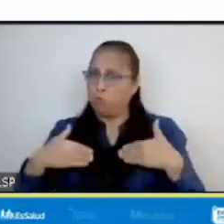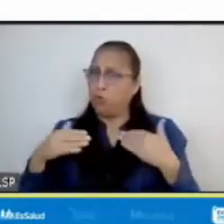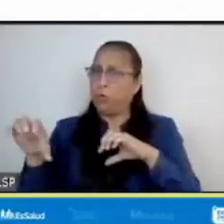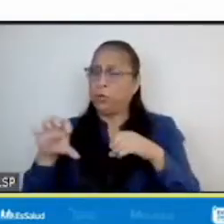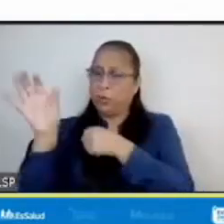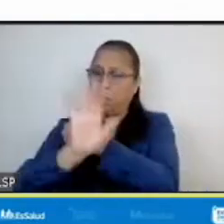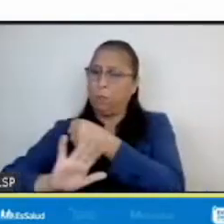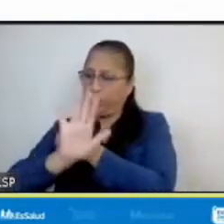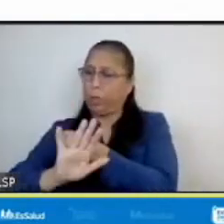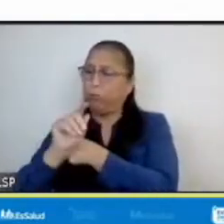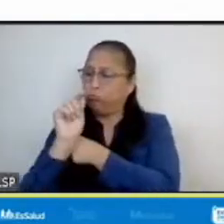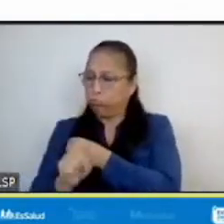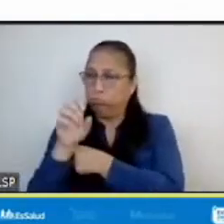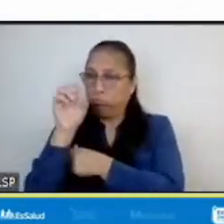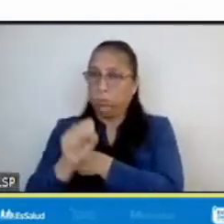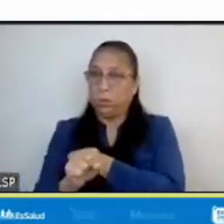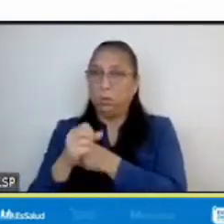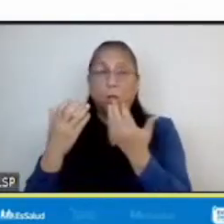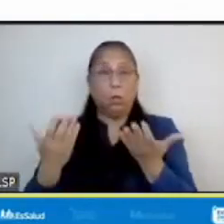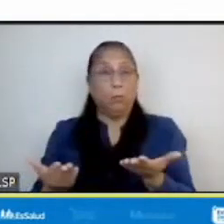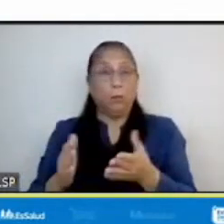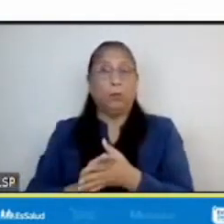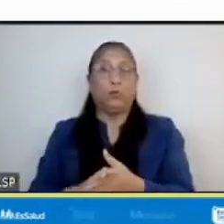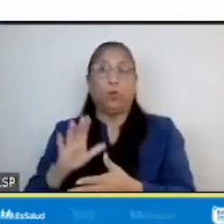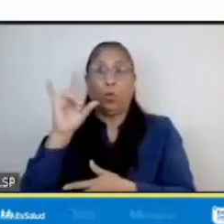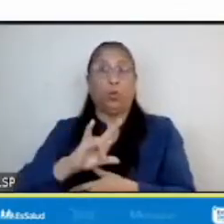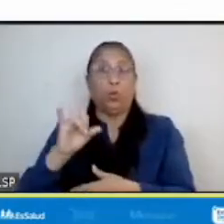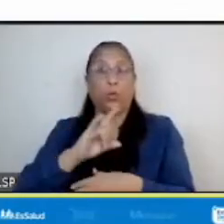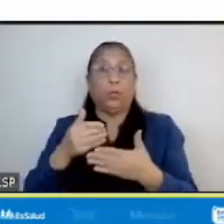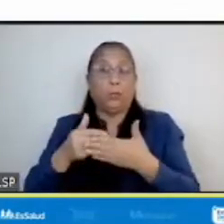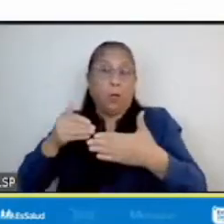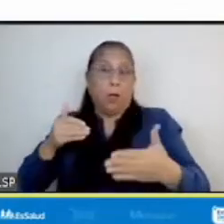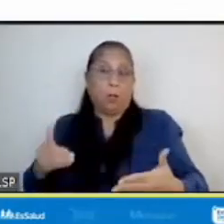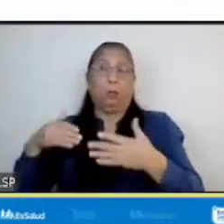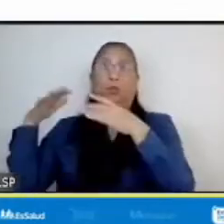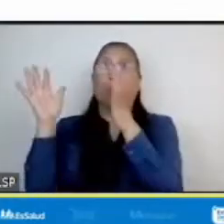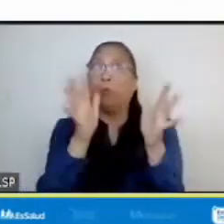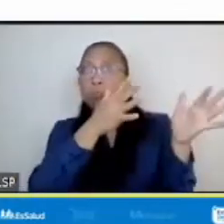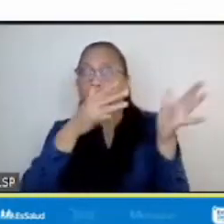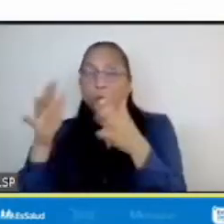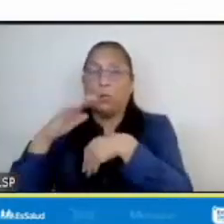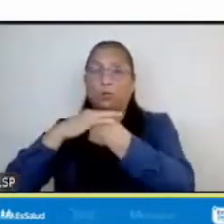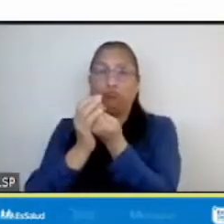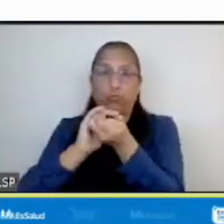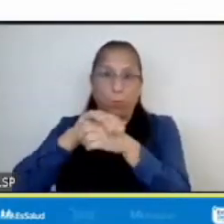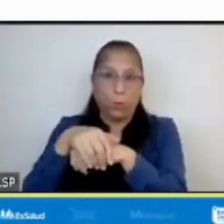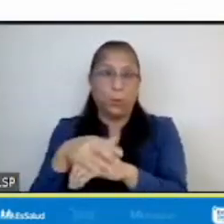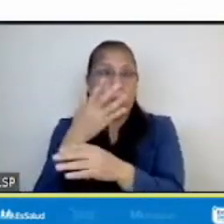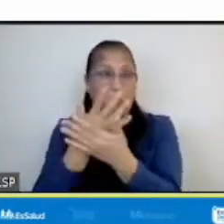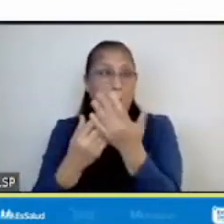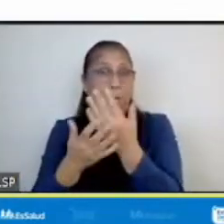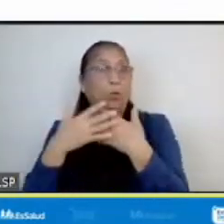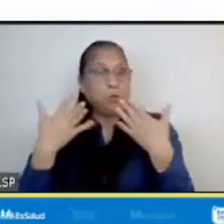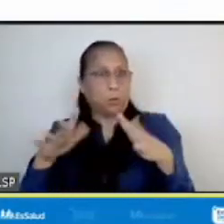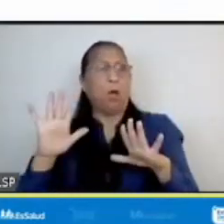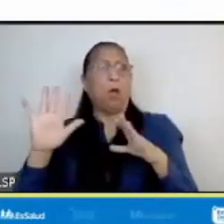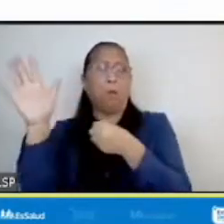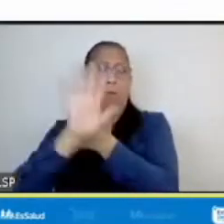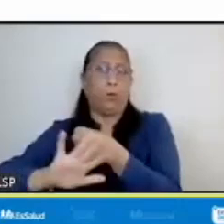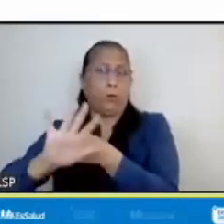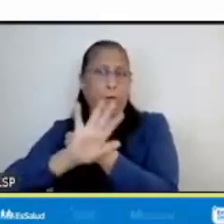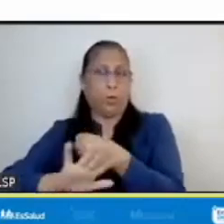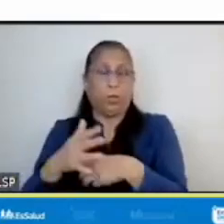eso. Pero en realidad, si uno utiliza bien las medidas anteriores como ventilación y lavarse las manos, ya está bastante protegido en realidad. Ya sería un